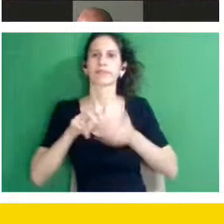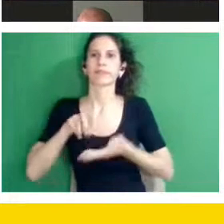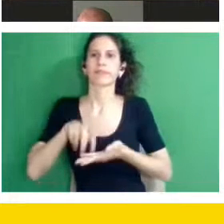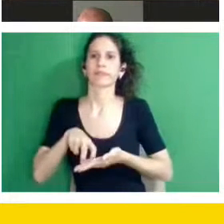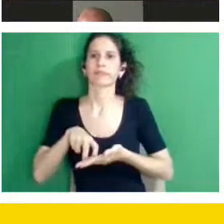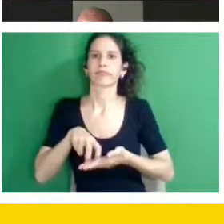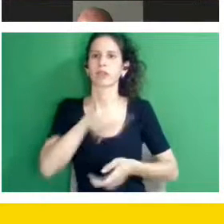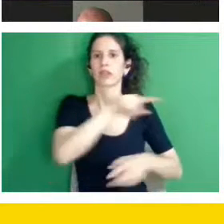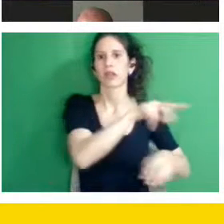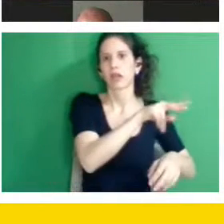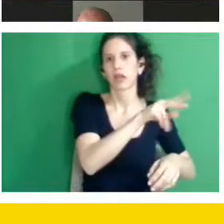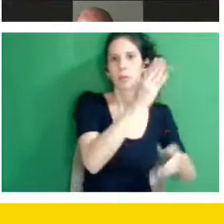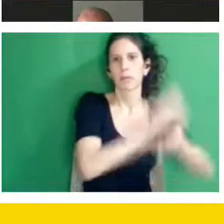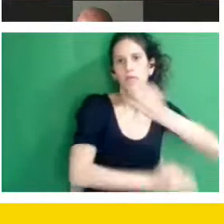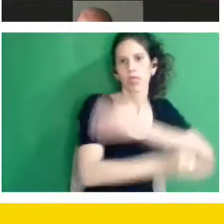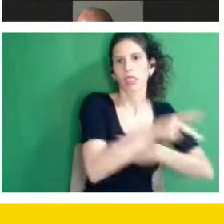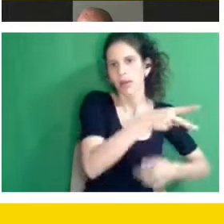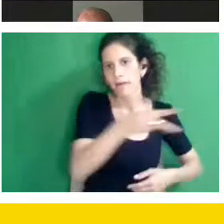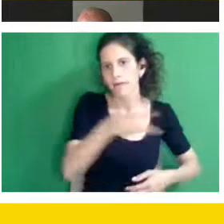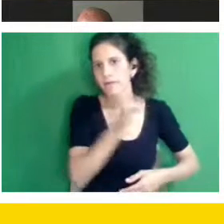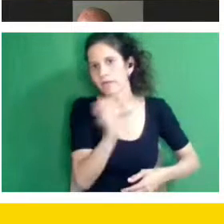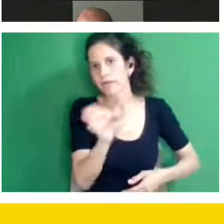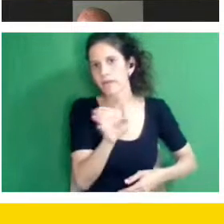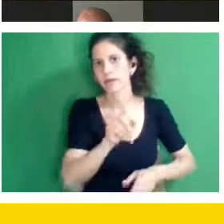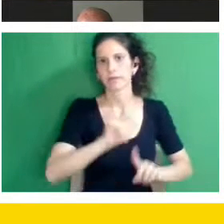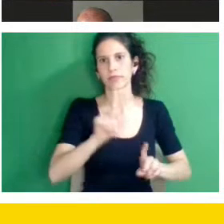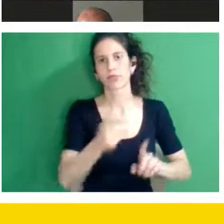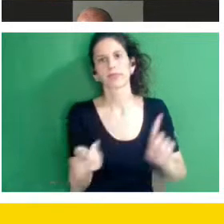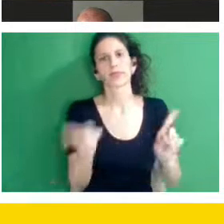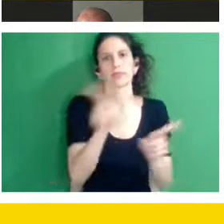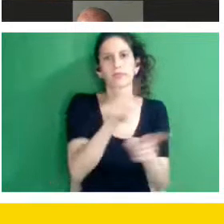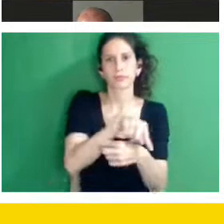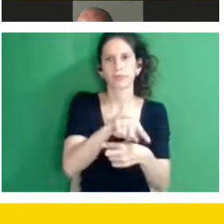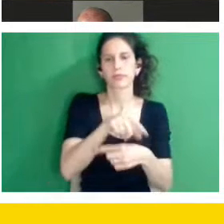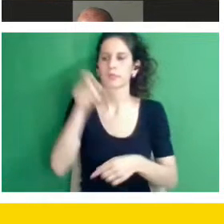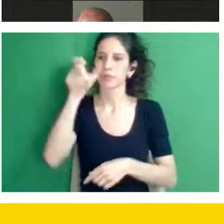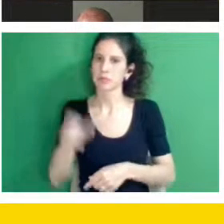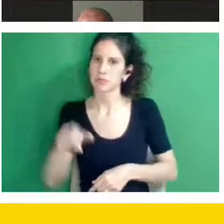poder actuar a nivel nacional es descentralizar el sistema.